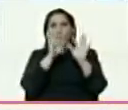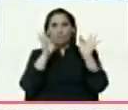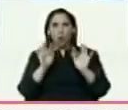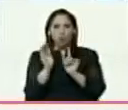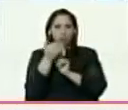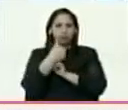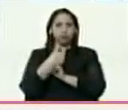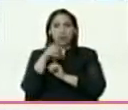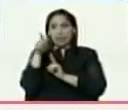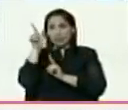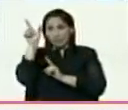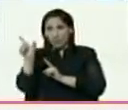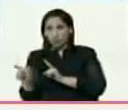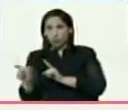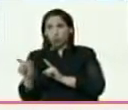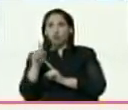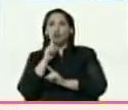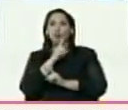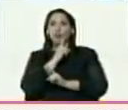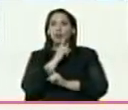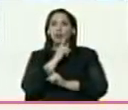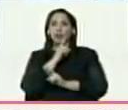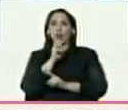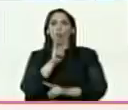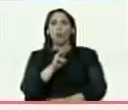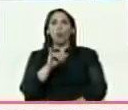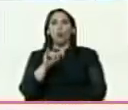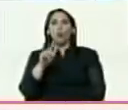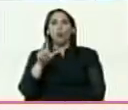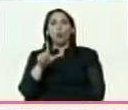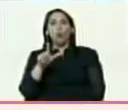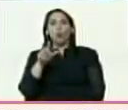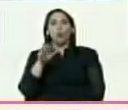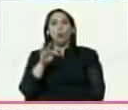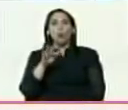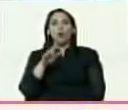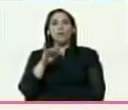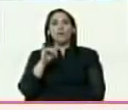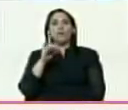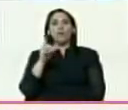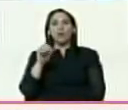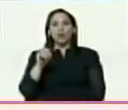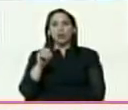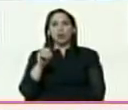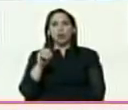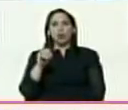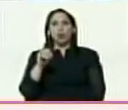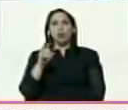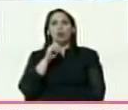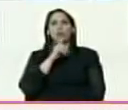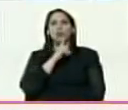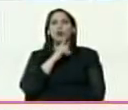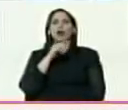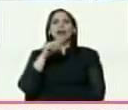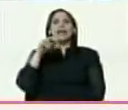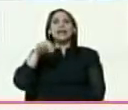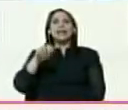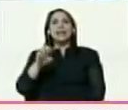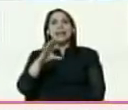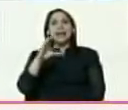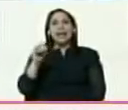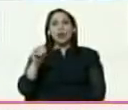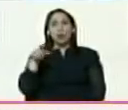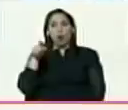esta persona se llama wilfredo wilfrido torre gómez alias 'niko' esta